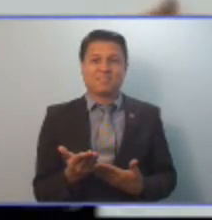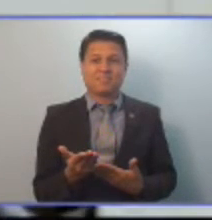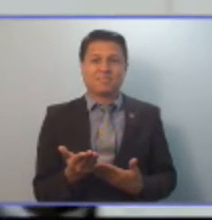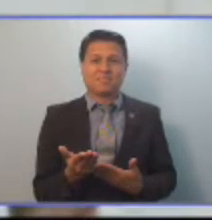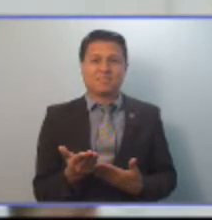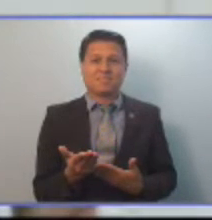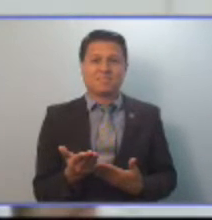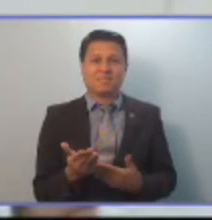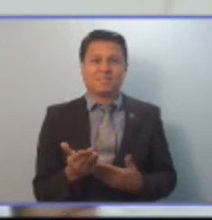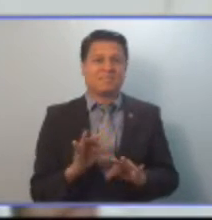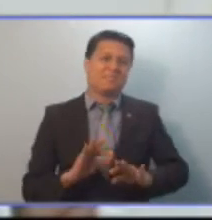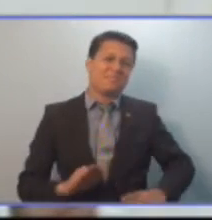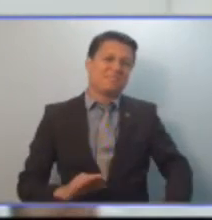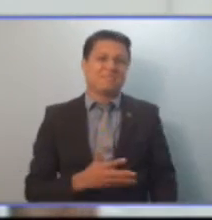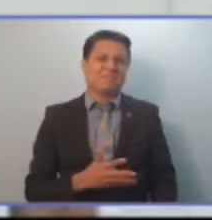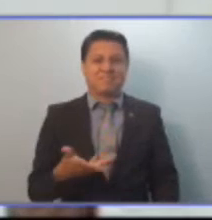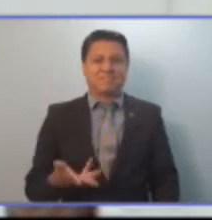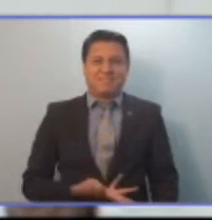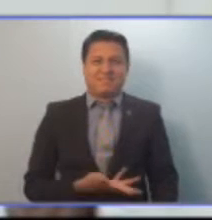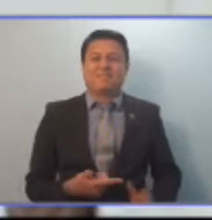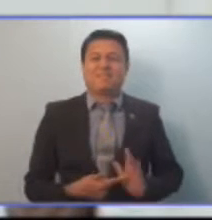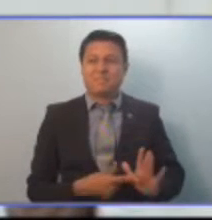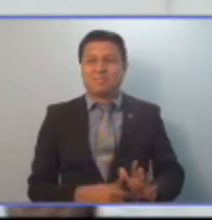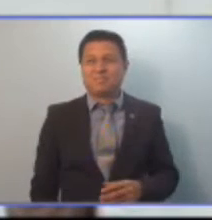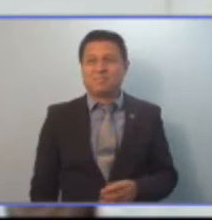las condiciones que he narrado,